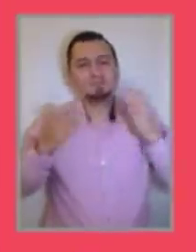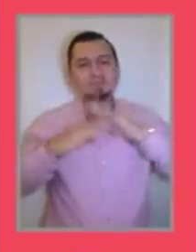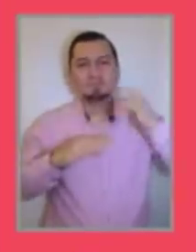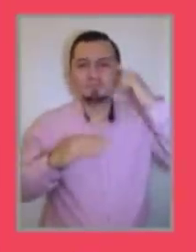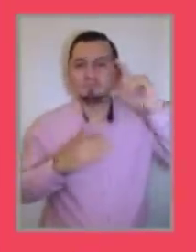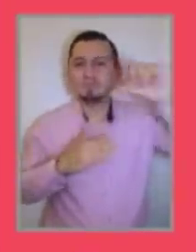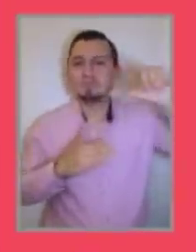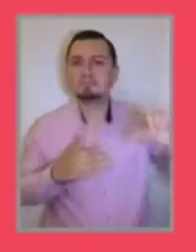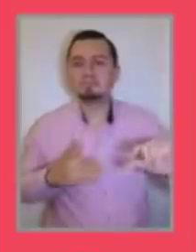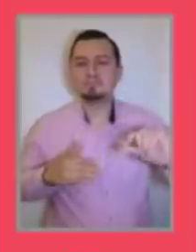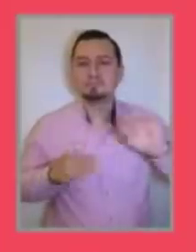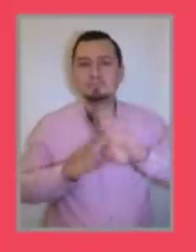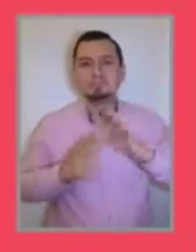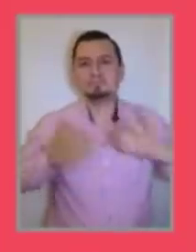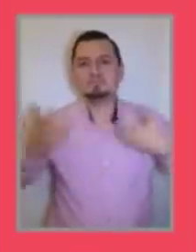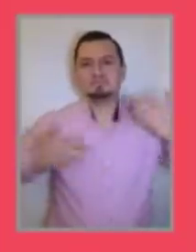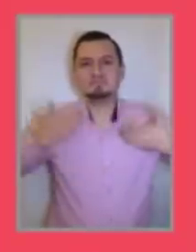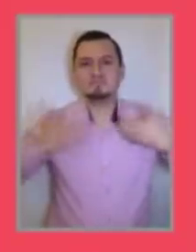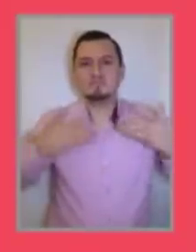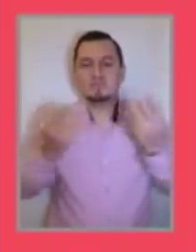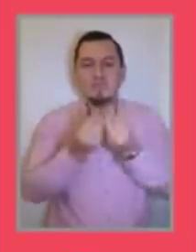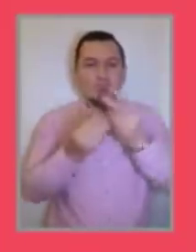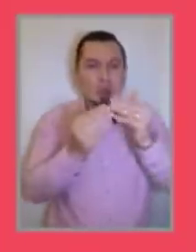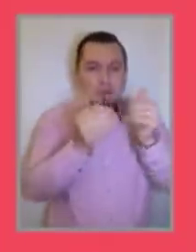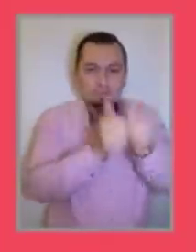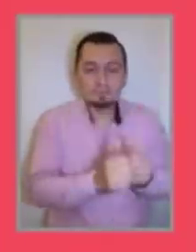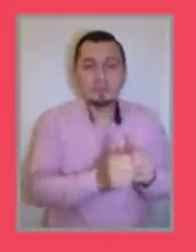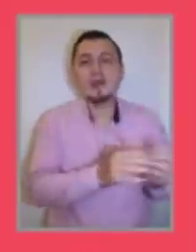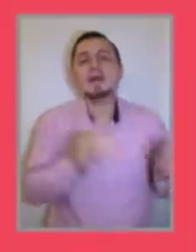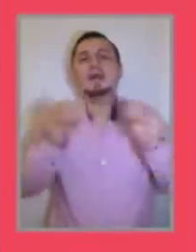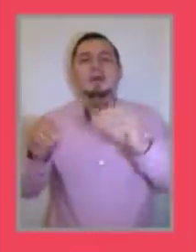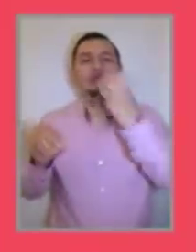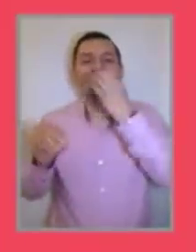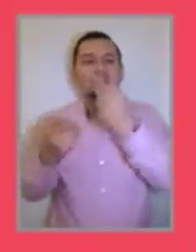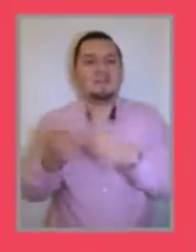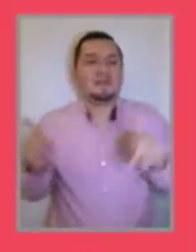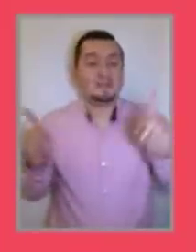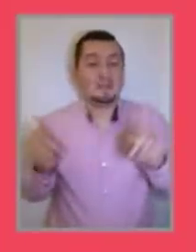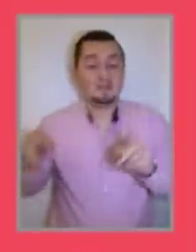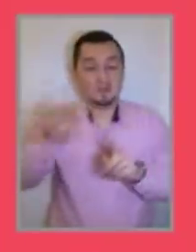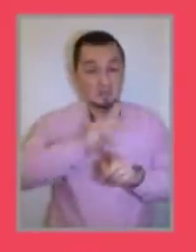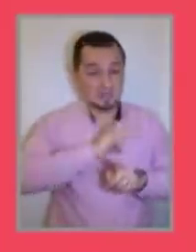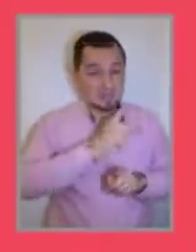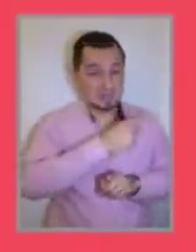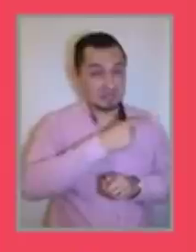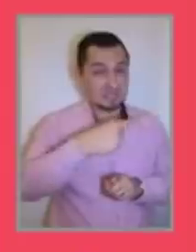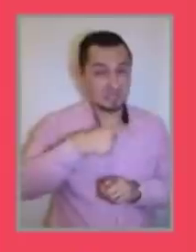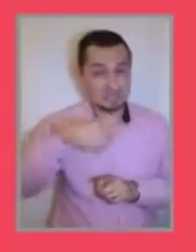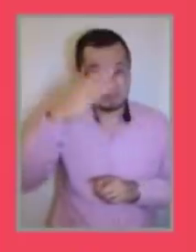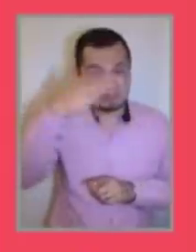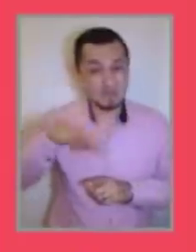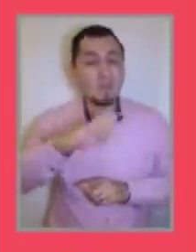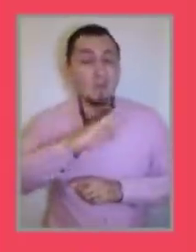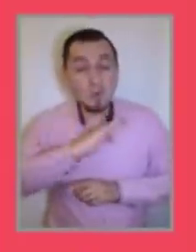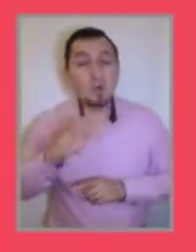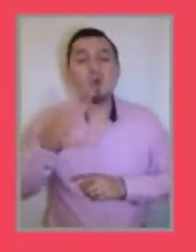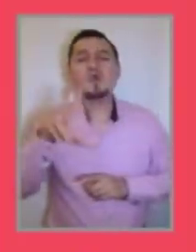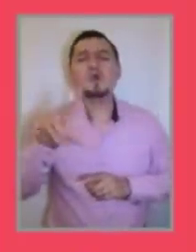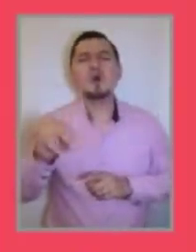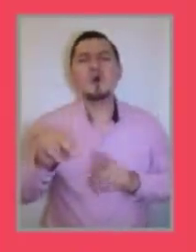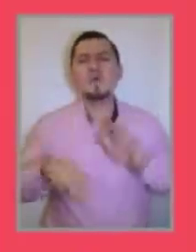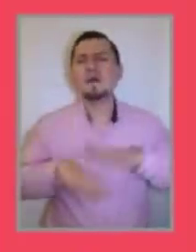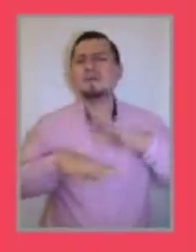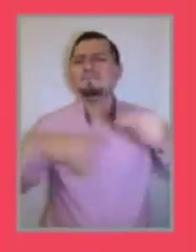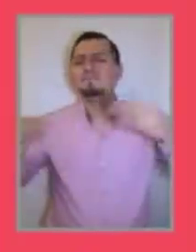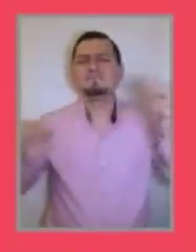cualquier eventualidad, que sí debemos de saber que vamos a seguir teniendo riesgos y de que estos riesgos